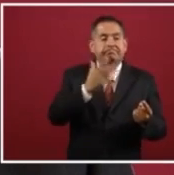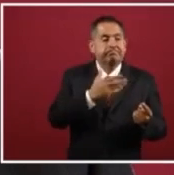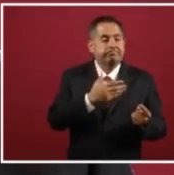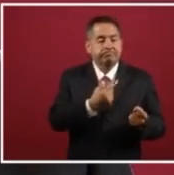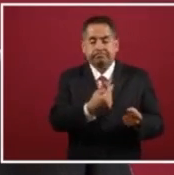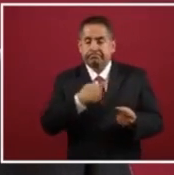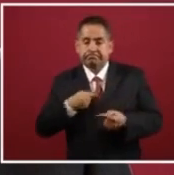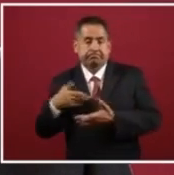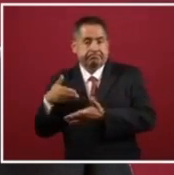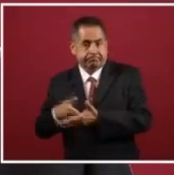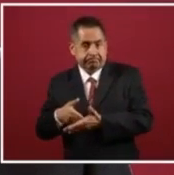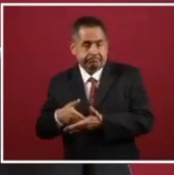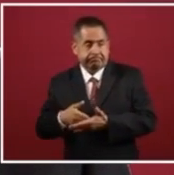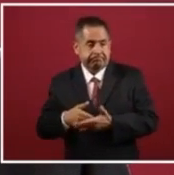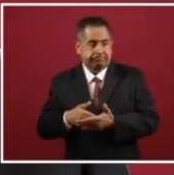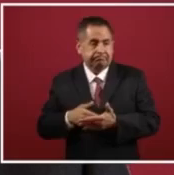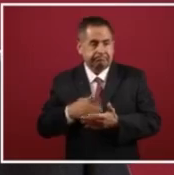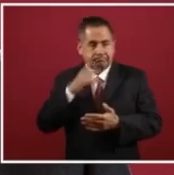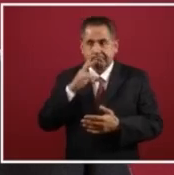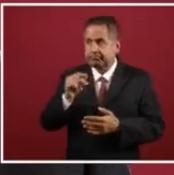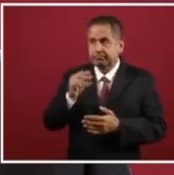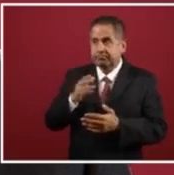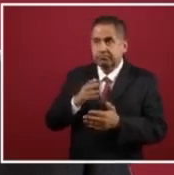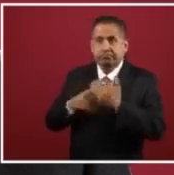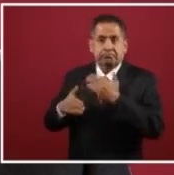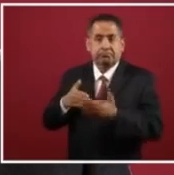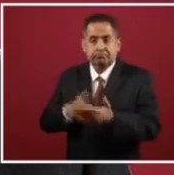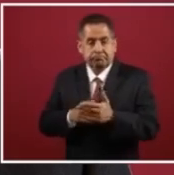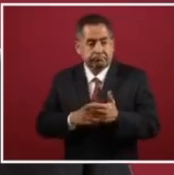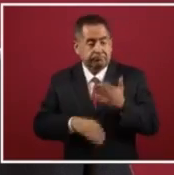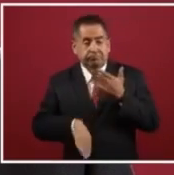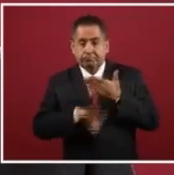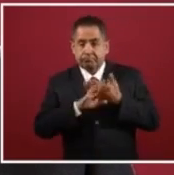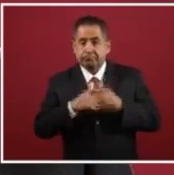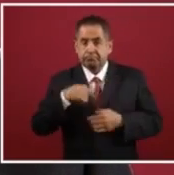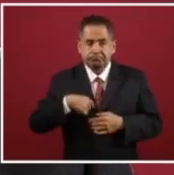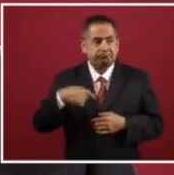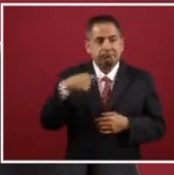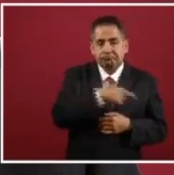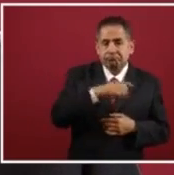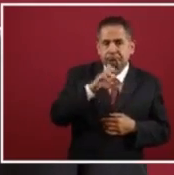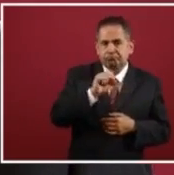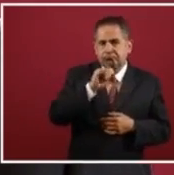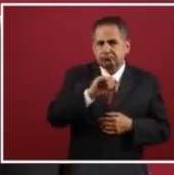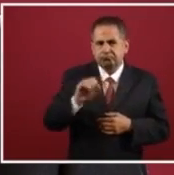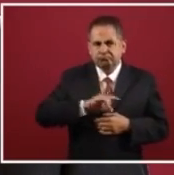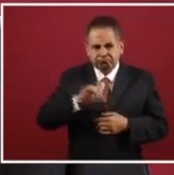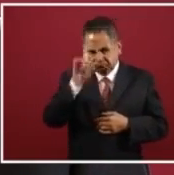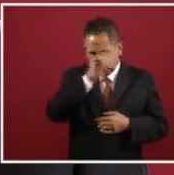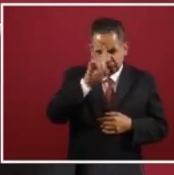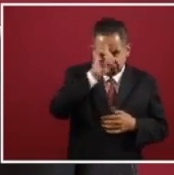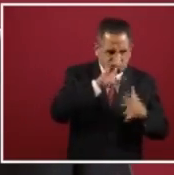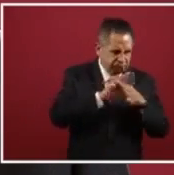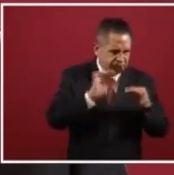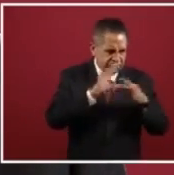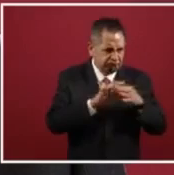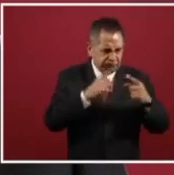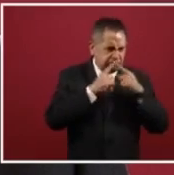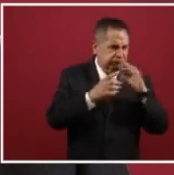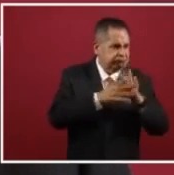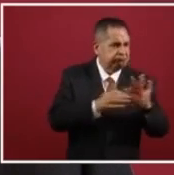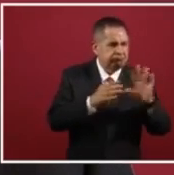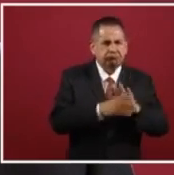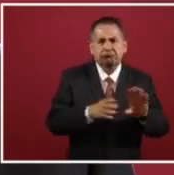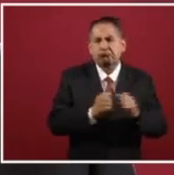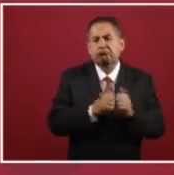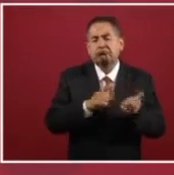promoviendo los amparos en contra nuestra, en contra de las obras que lleva a cabo